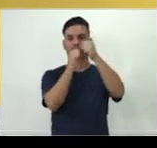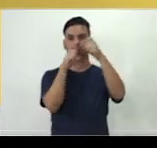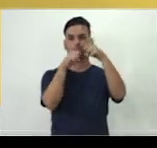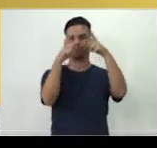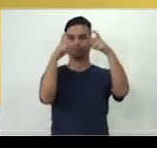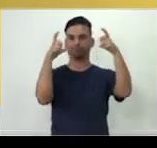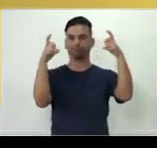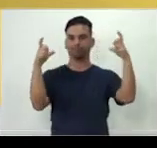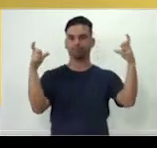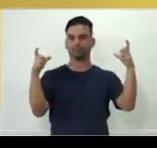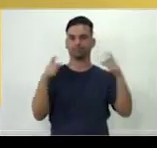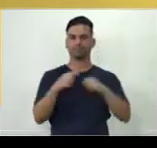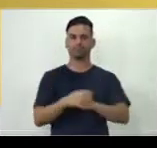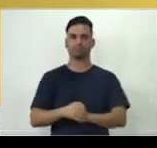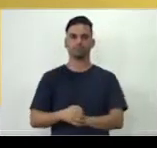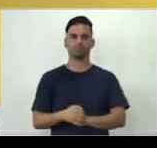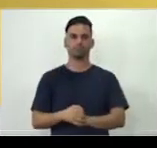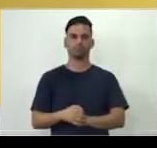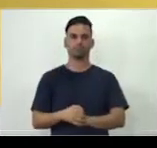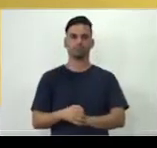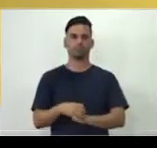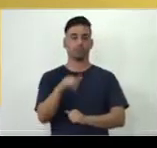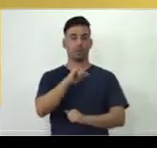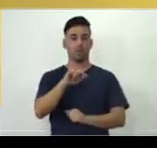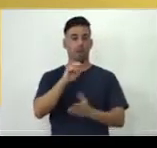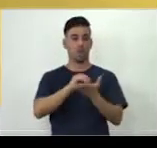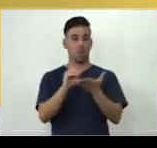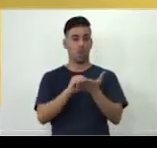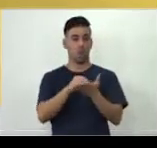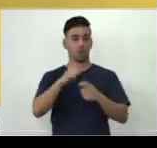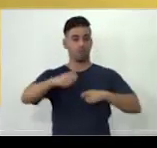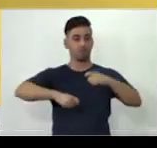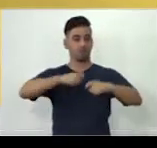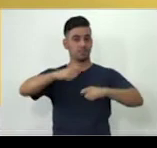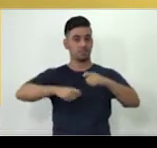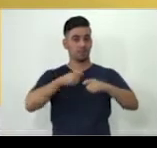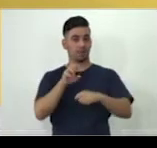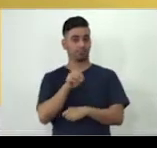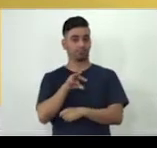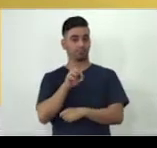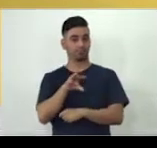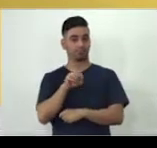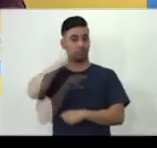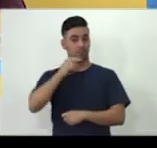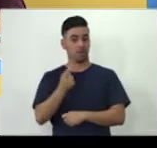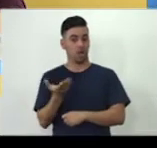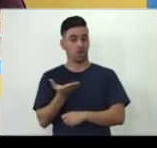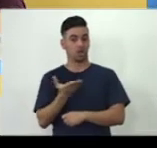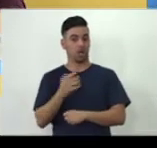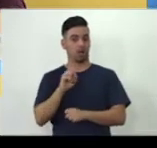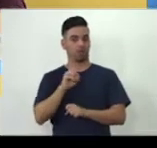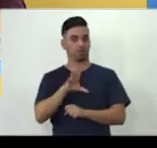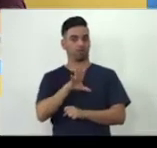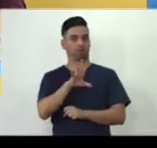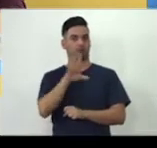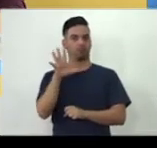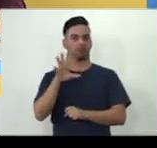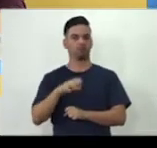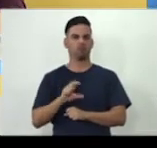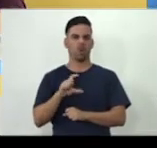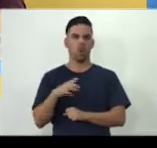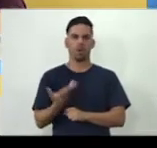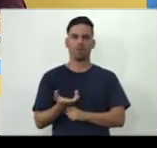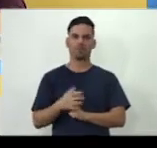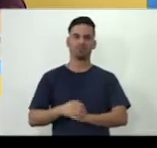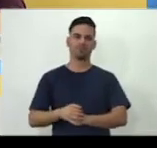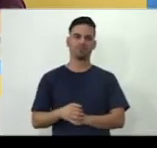de una bicicleta al incrementar la velocidad? Un ejercicio que nos va a permitir sistematizar todo lo